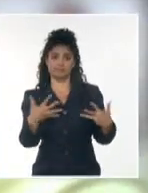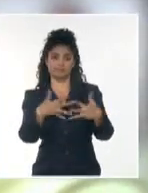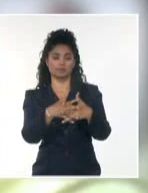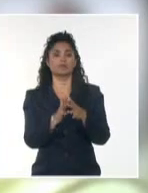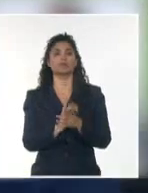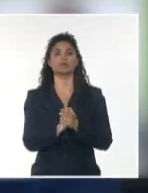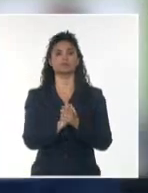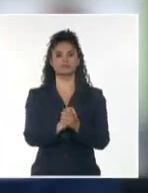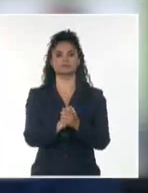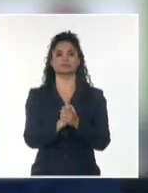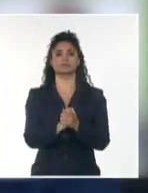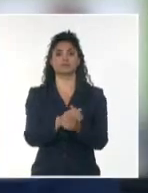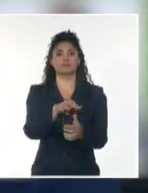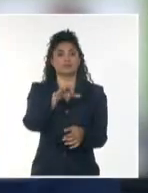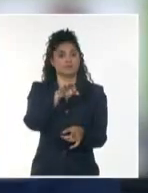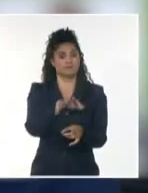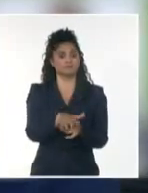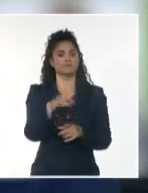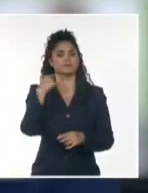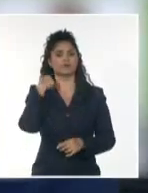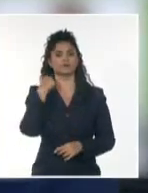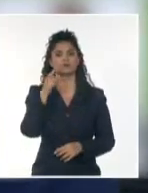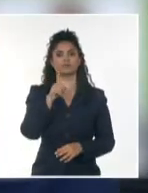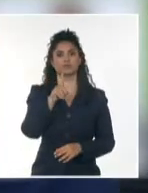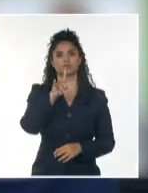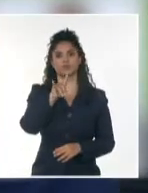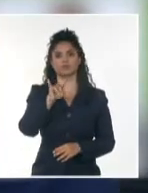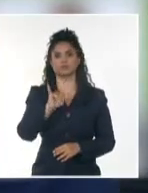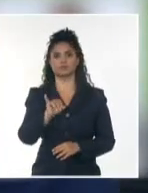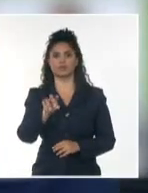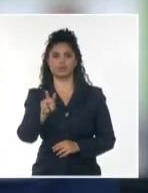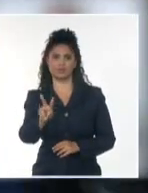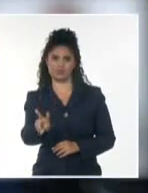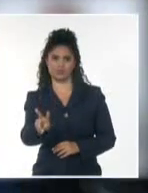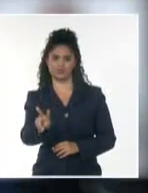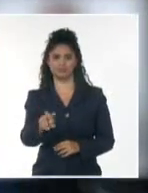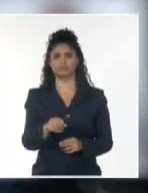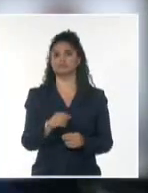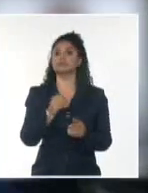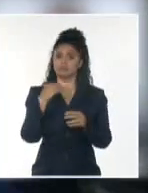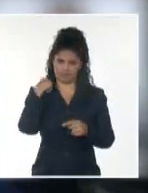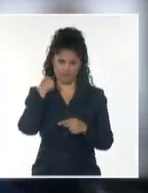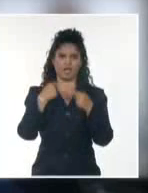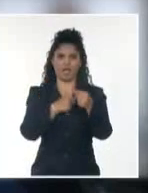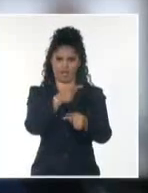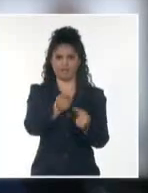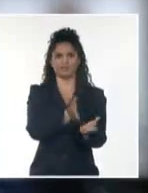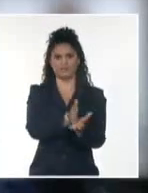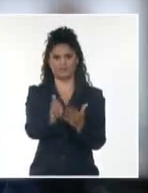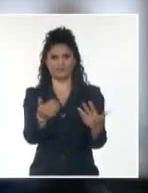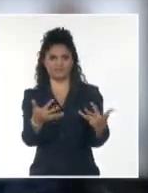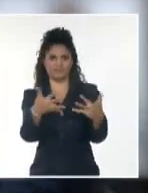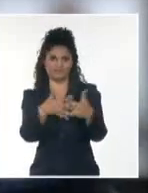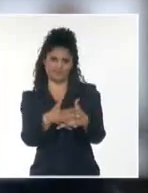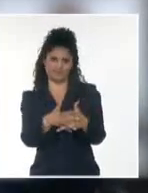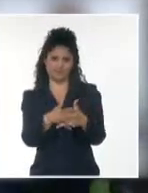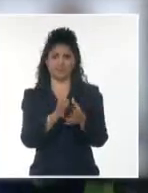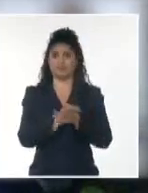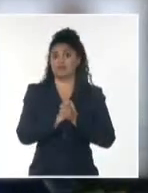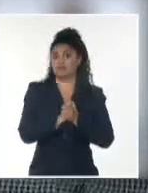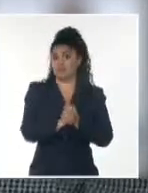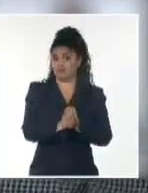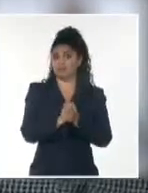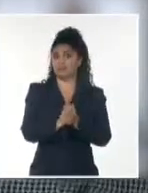bilaterales iniciadas en el año 1962 e ininterrumpidas. Los lazos de hermandad y